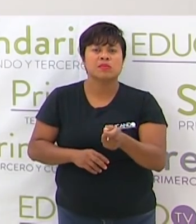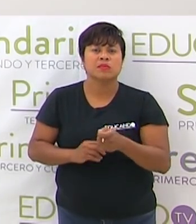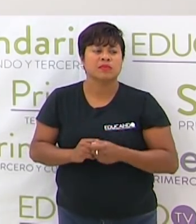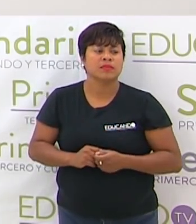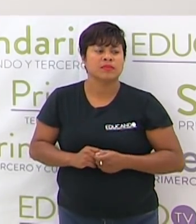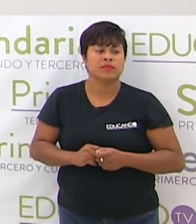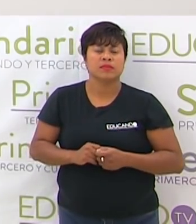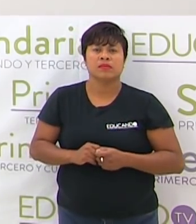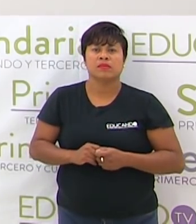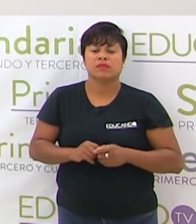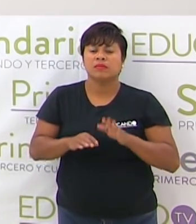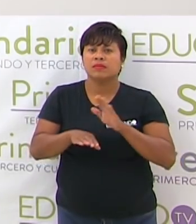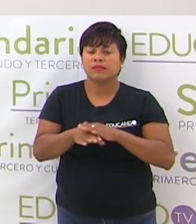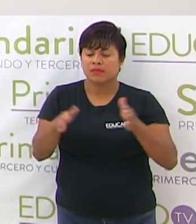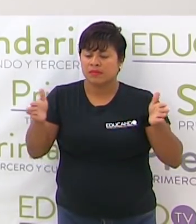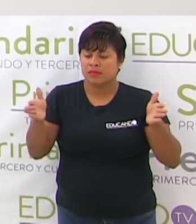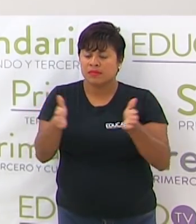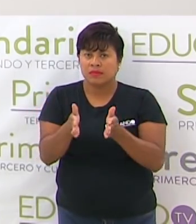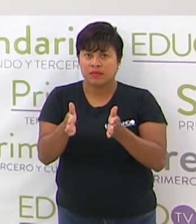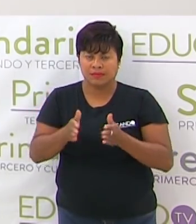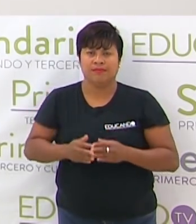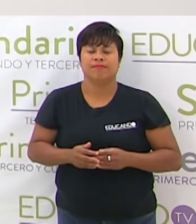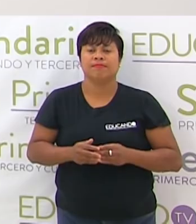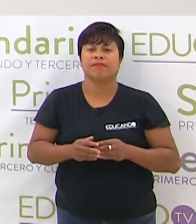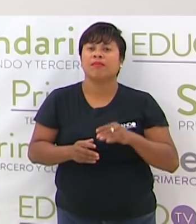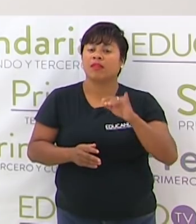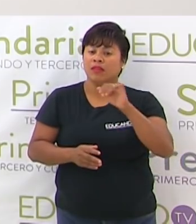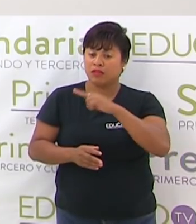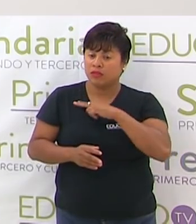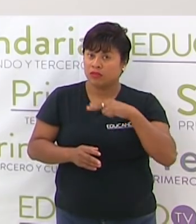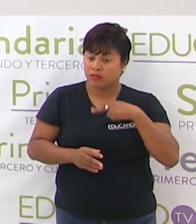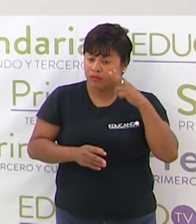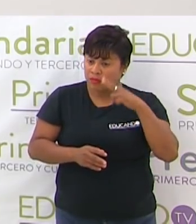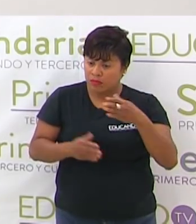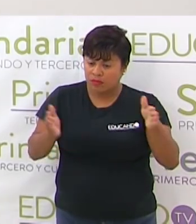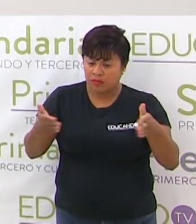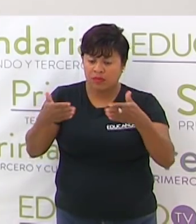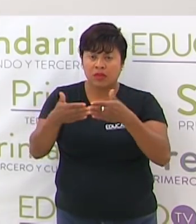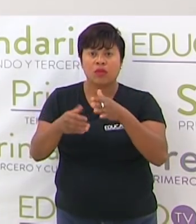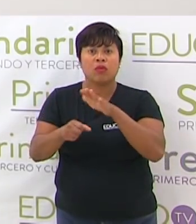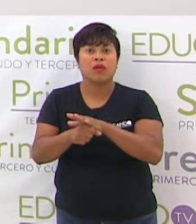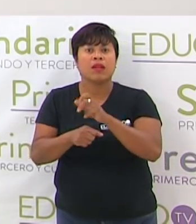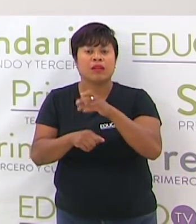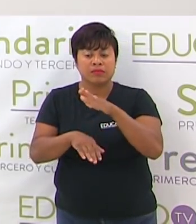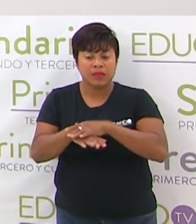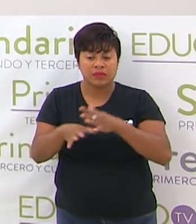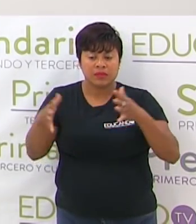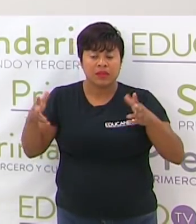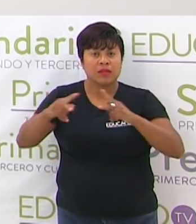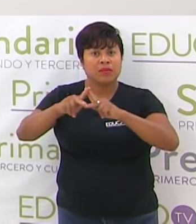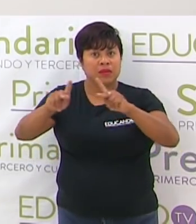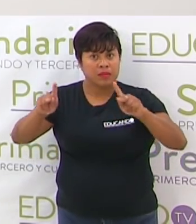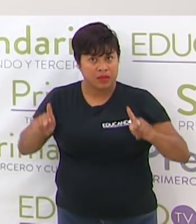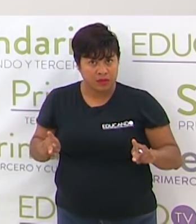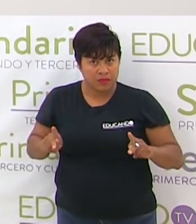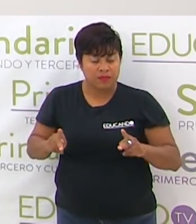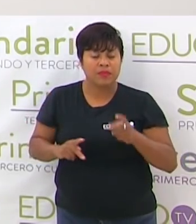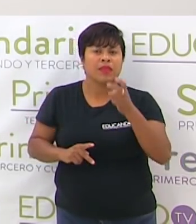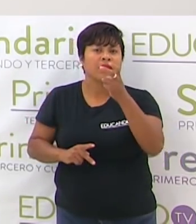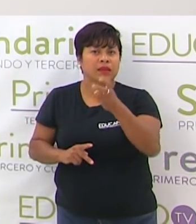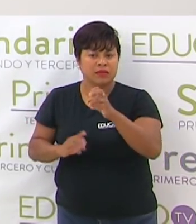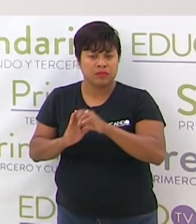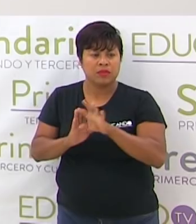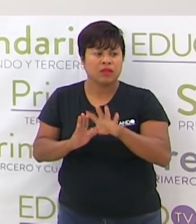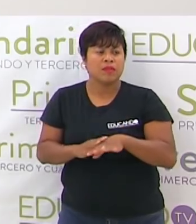más pequeña, ¿verdad? Si las comparamos, ¿cuál tiene mayor perímetro? En